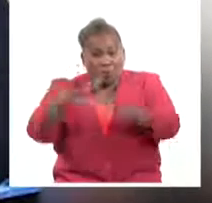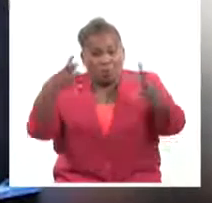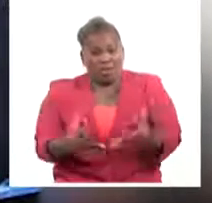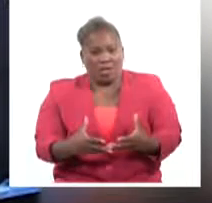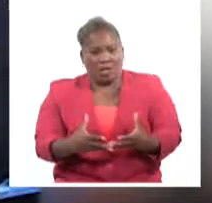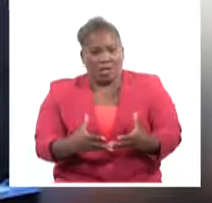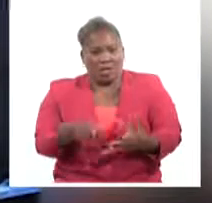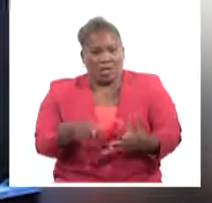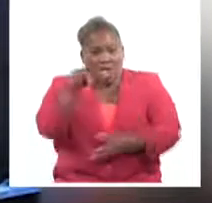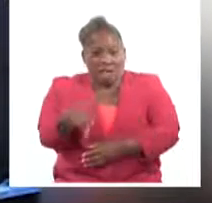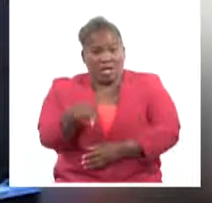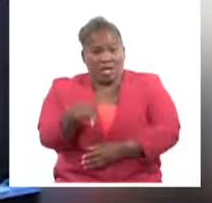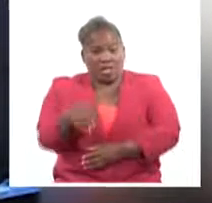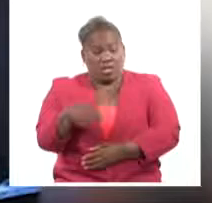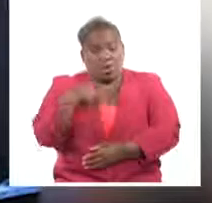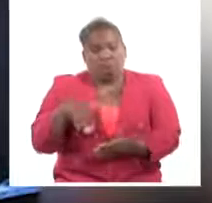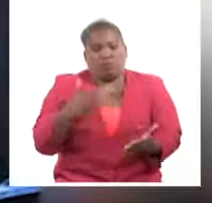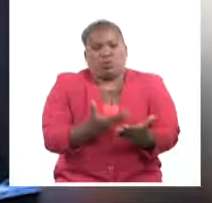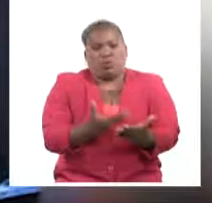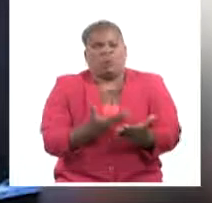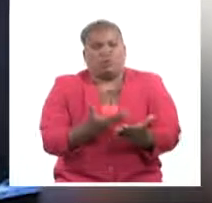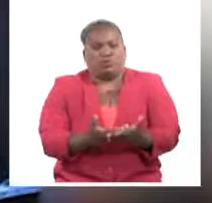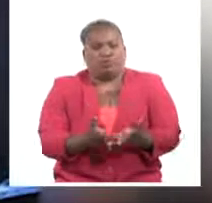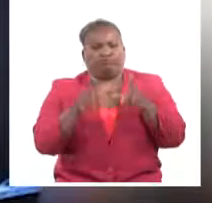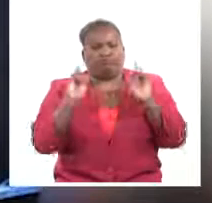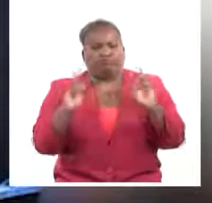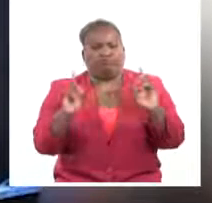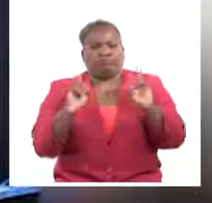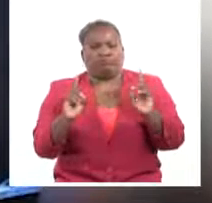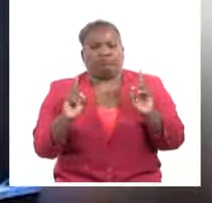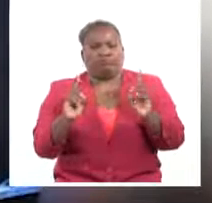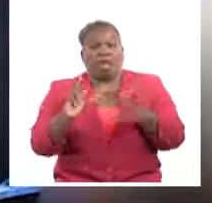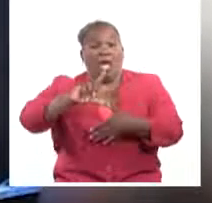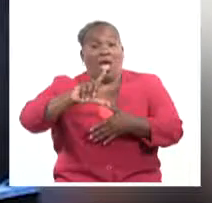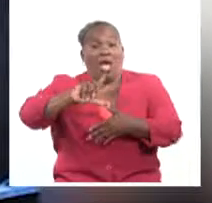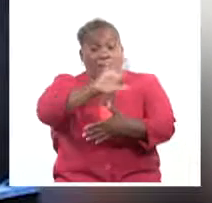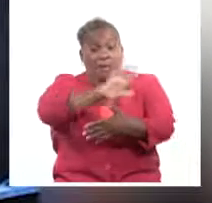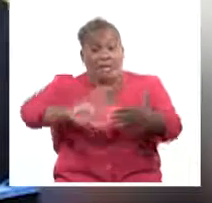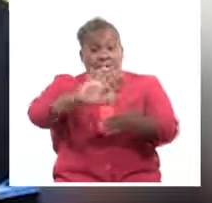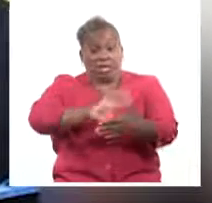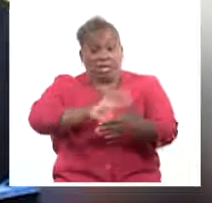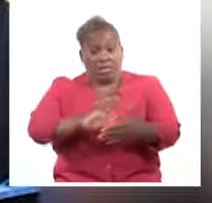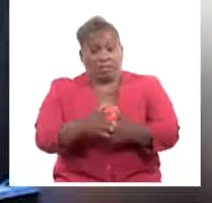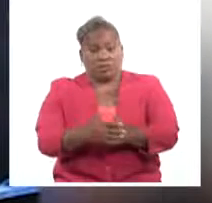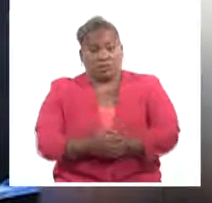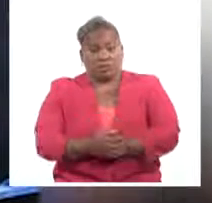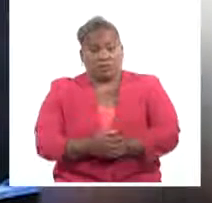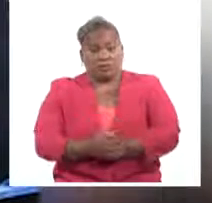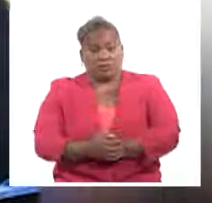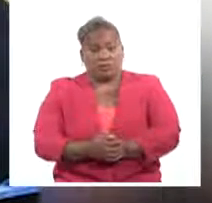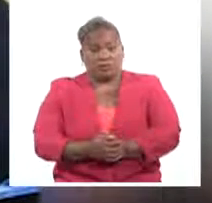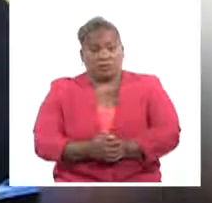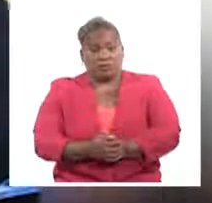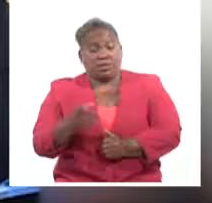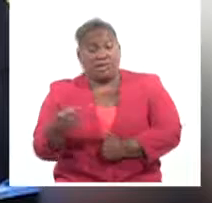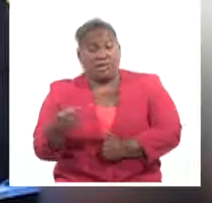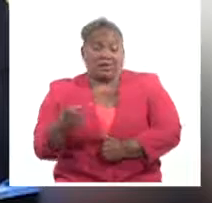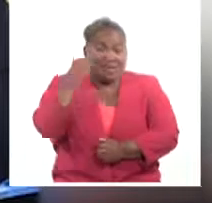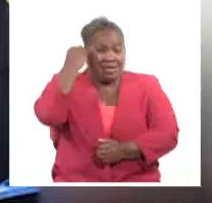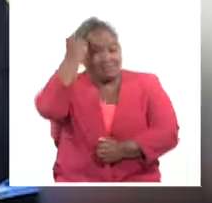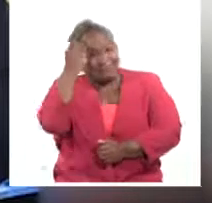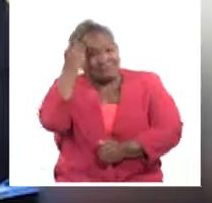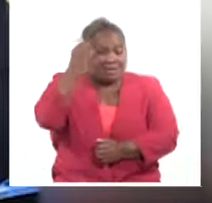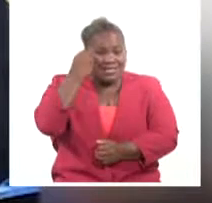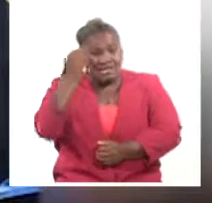nos hace, fue lo que propuse en la reunión, que América Latina, en vez de estar jugando a ver en cuál bloque militar queda,